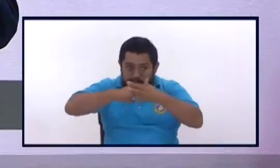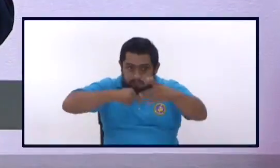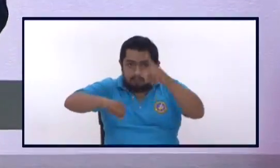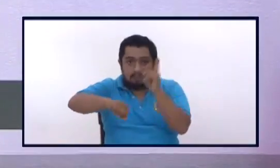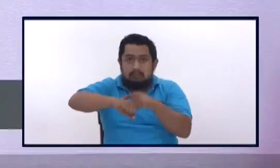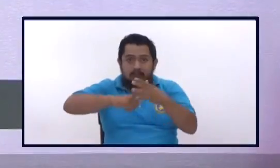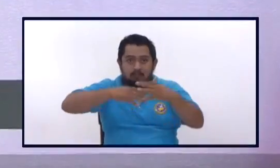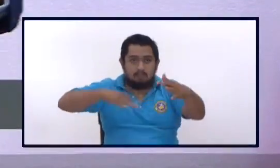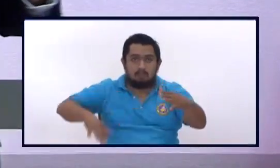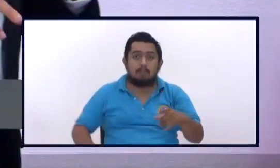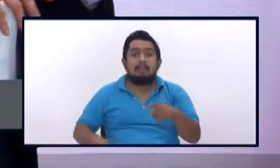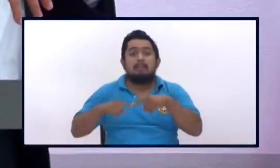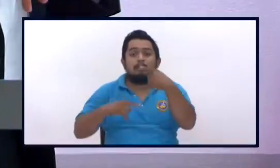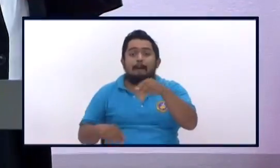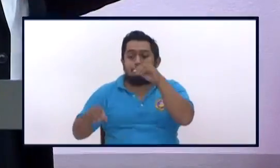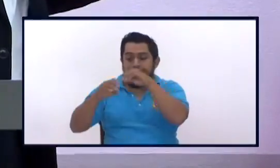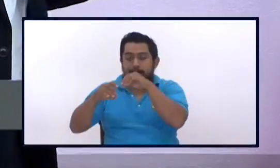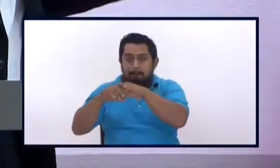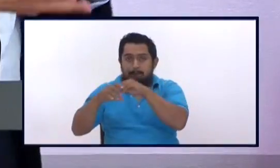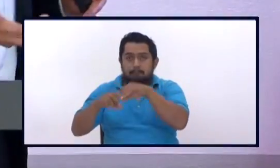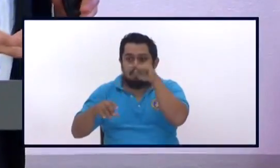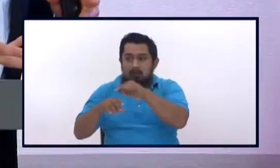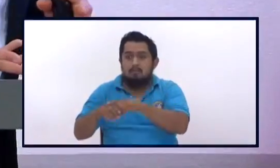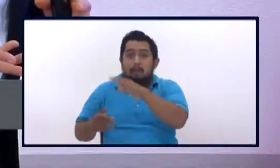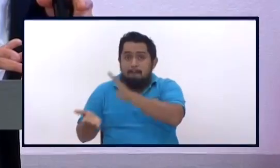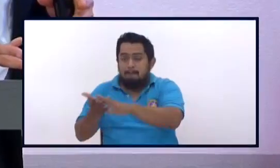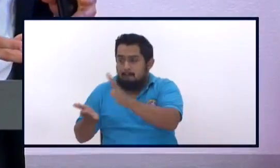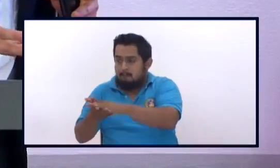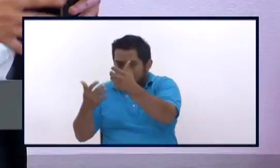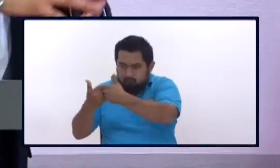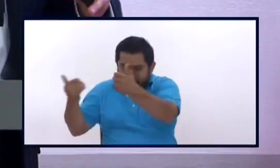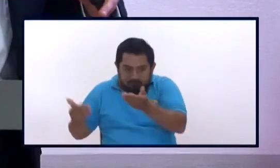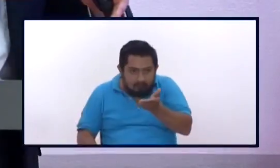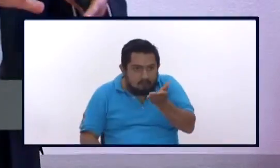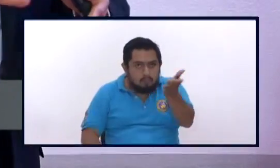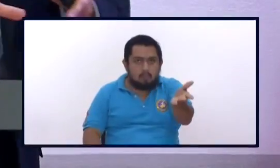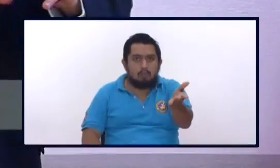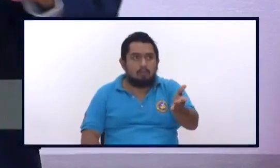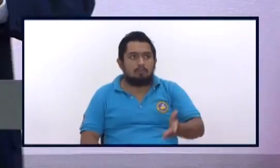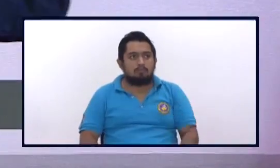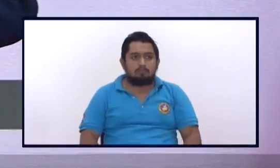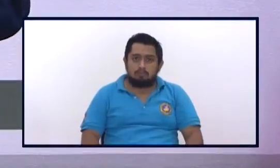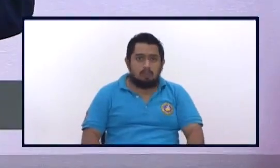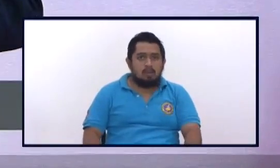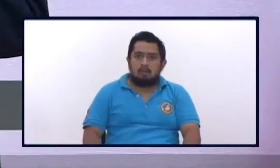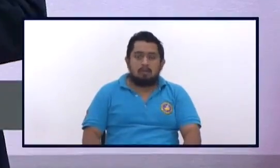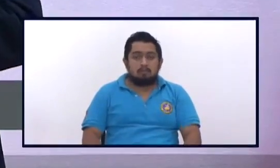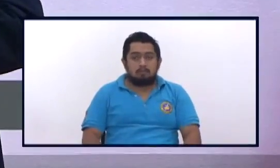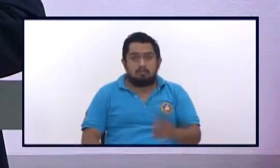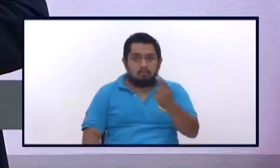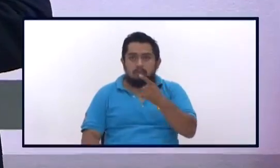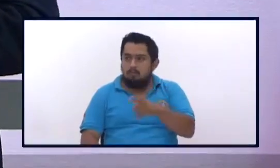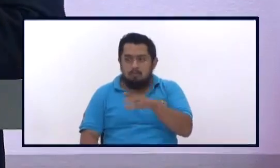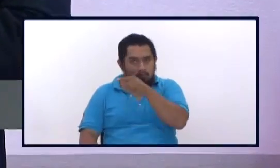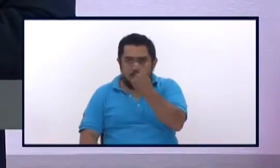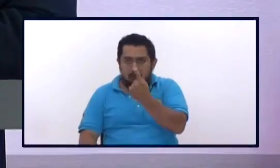y luego el banco le va a pagar cuando venda sus activos cuando cuando haya van persie cuando hay quiebra sólo eso